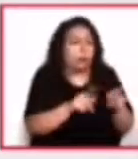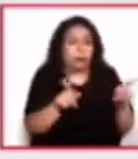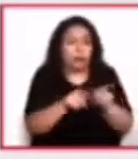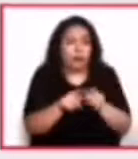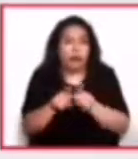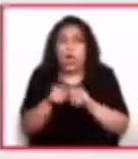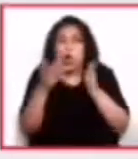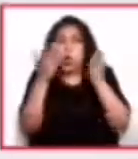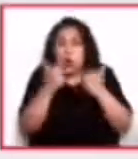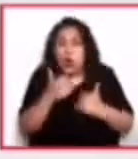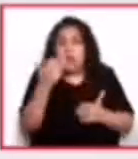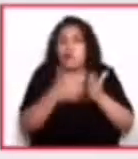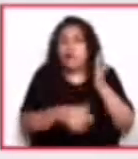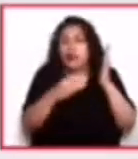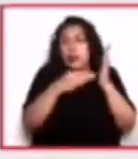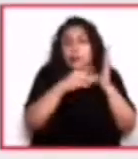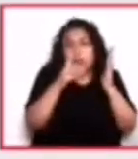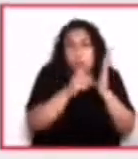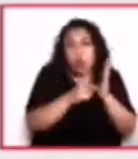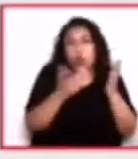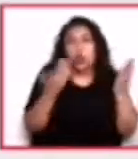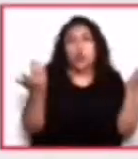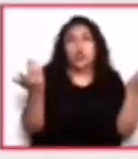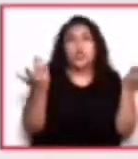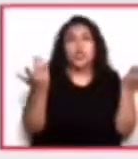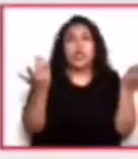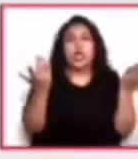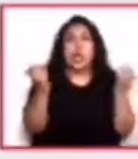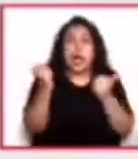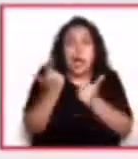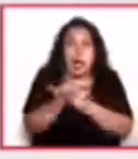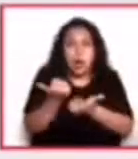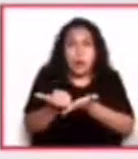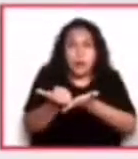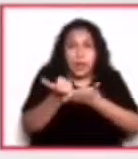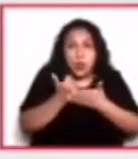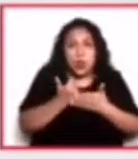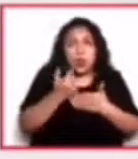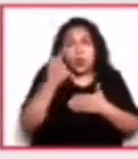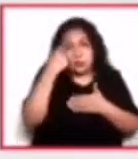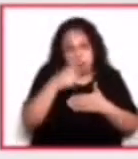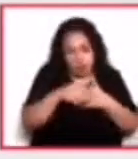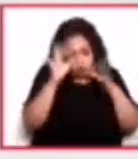hay una metodología, no hay un curso, digamos,